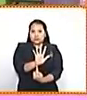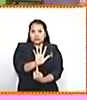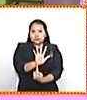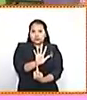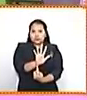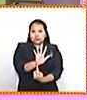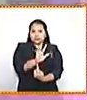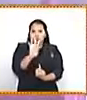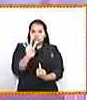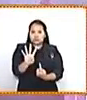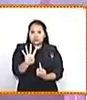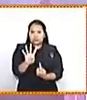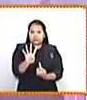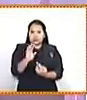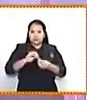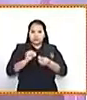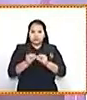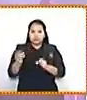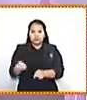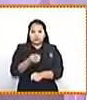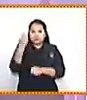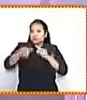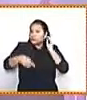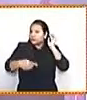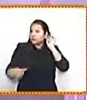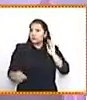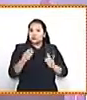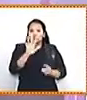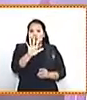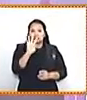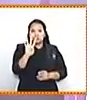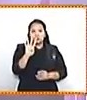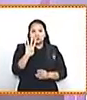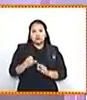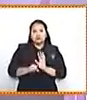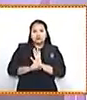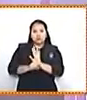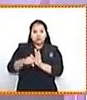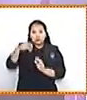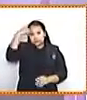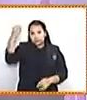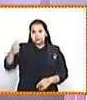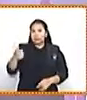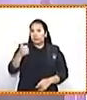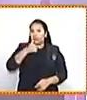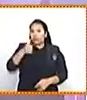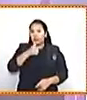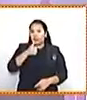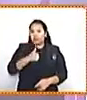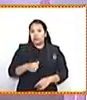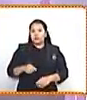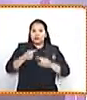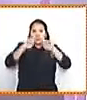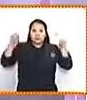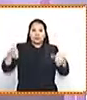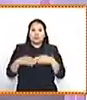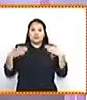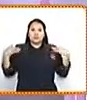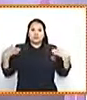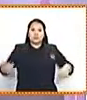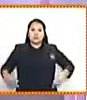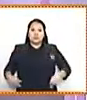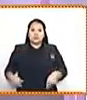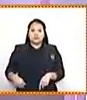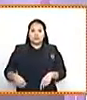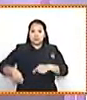es el 4. Número ganador de la diaria es el 54 con su símbolo de sueños licor. En el cuadro del cuerpo está representado por